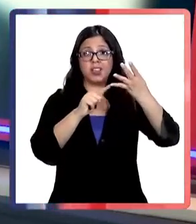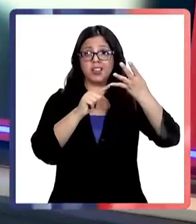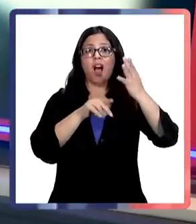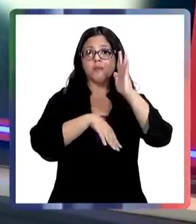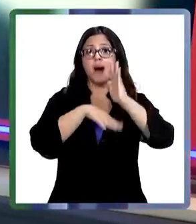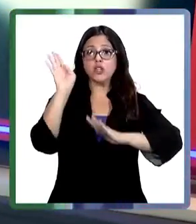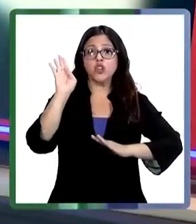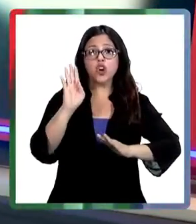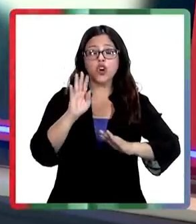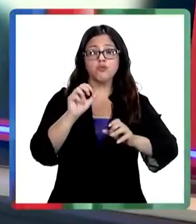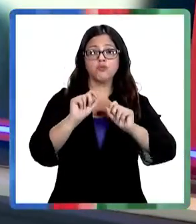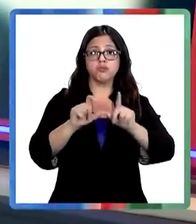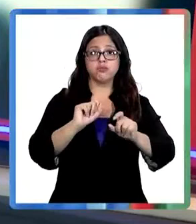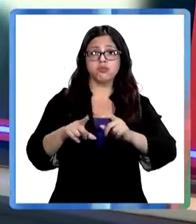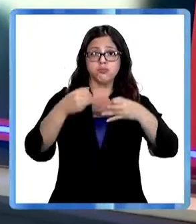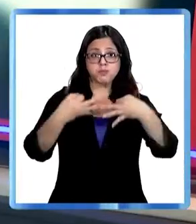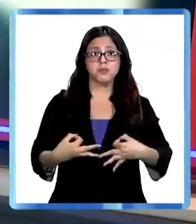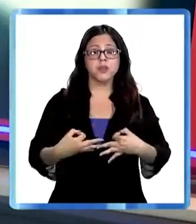tercera dosis.